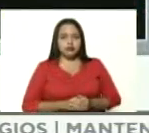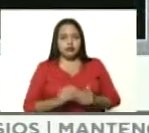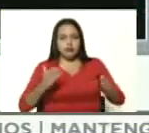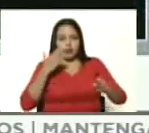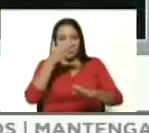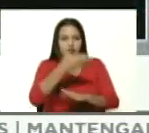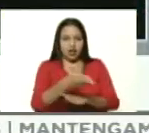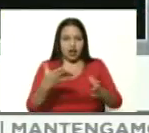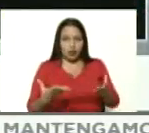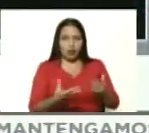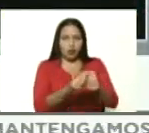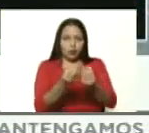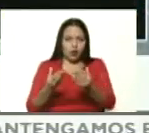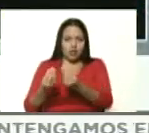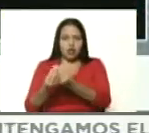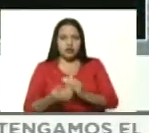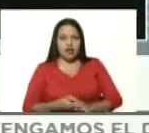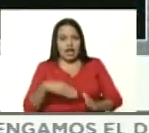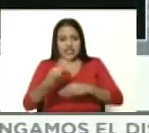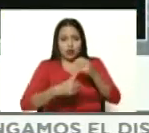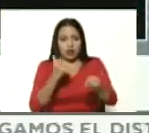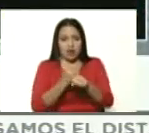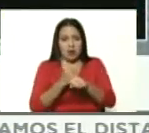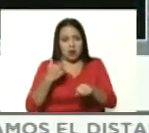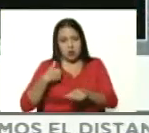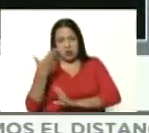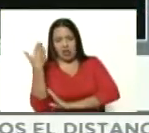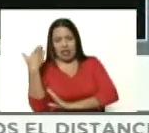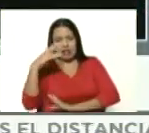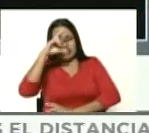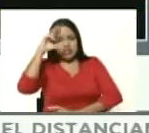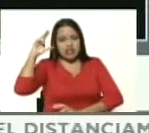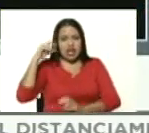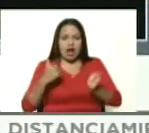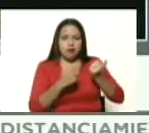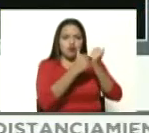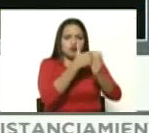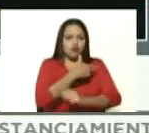asistir acompañando como canciller al comandante Hugo Chávez.